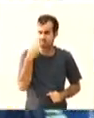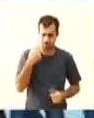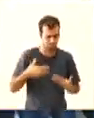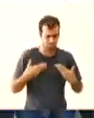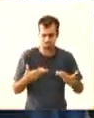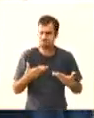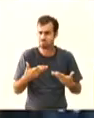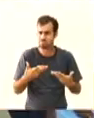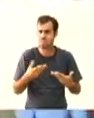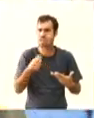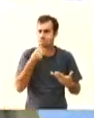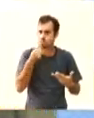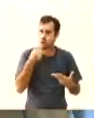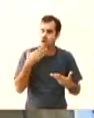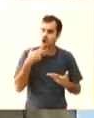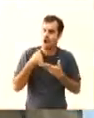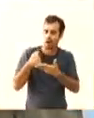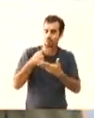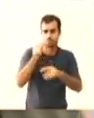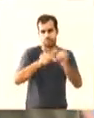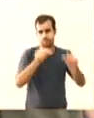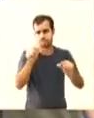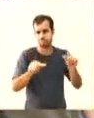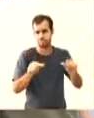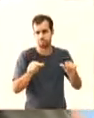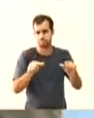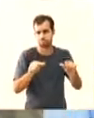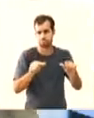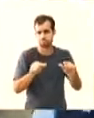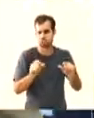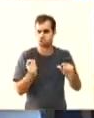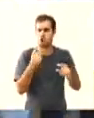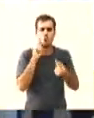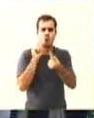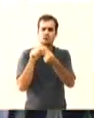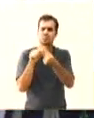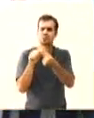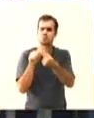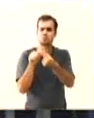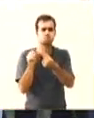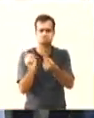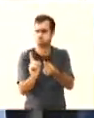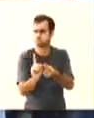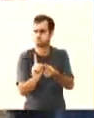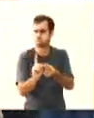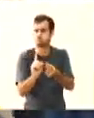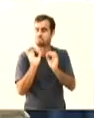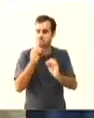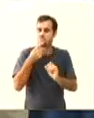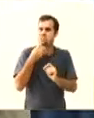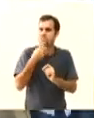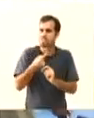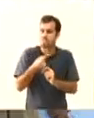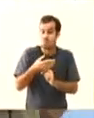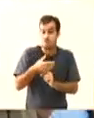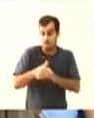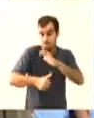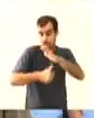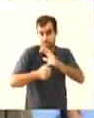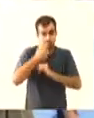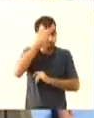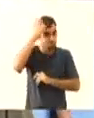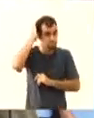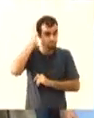un mundo mejor sea posible. Pero no como un propósito o como un concepto, sino como lo expresara nuestro presidente Miguel Díaz-Canel